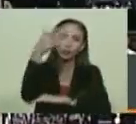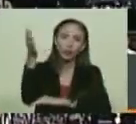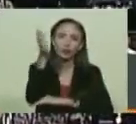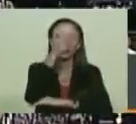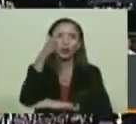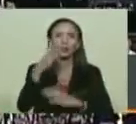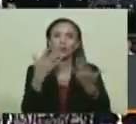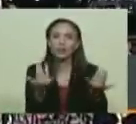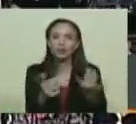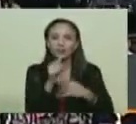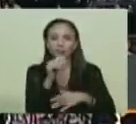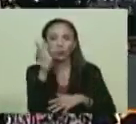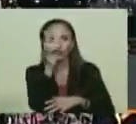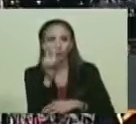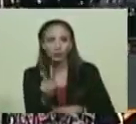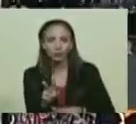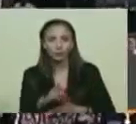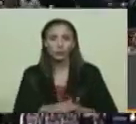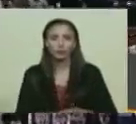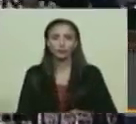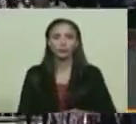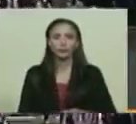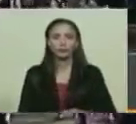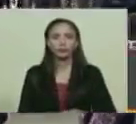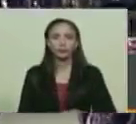República Bolivariana de Venezuela. Autorizado.